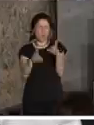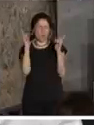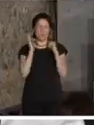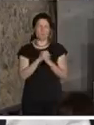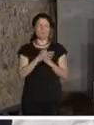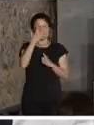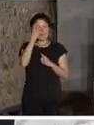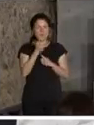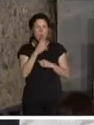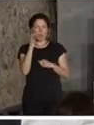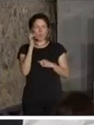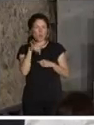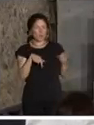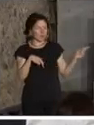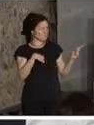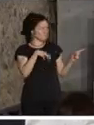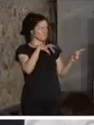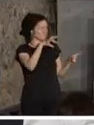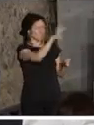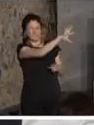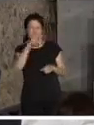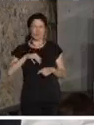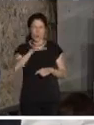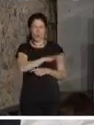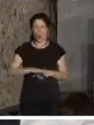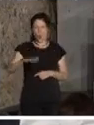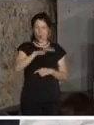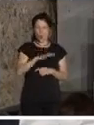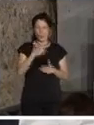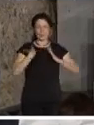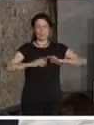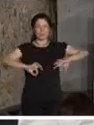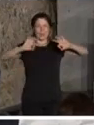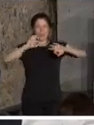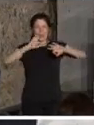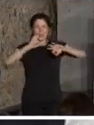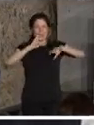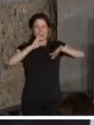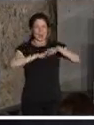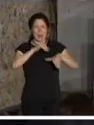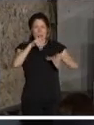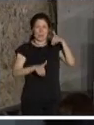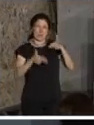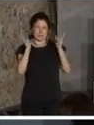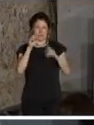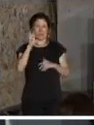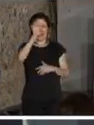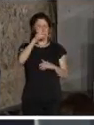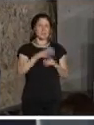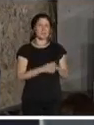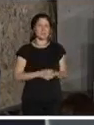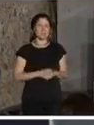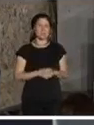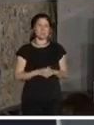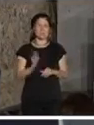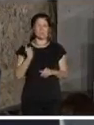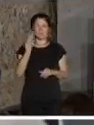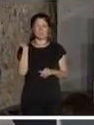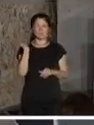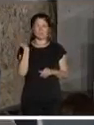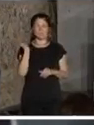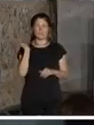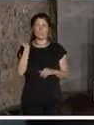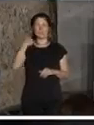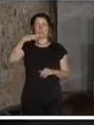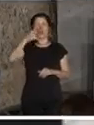creo que además hoy te hemos traído a un sitio muy especial para los demócratas de este país decía Nieves